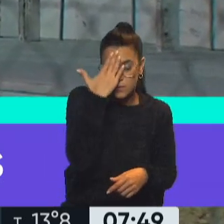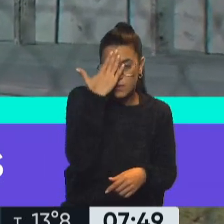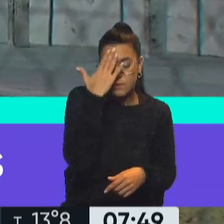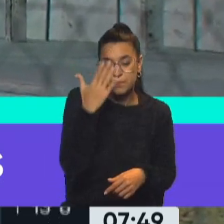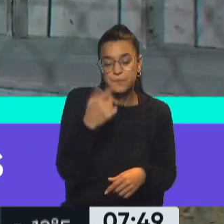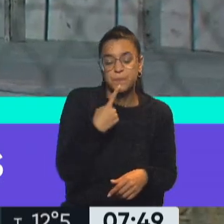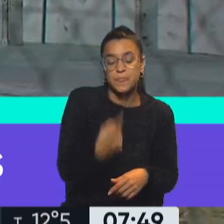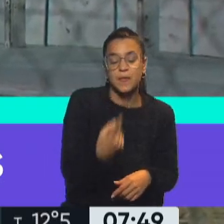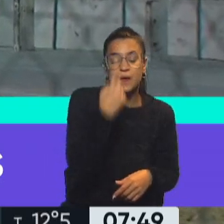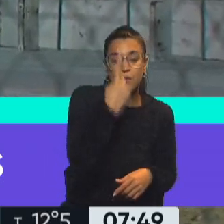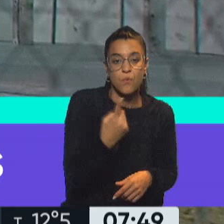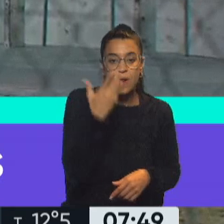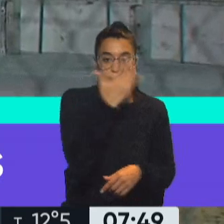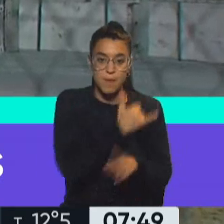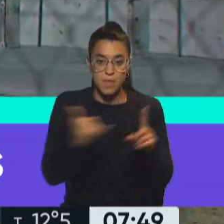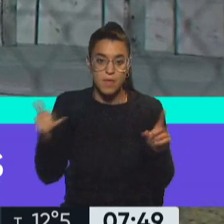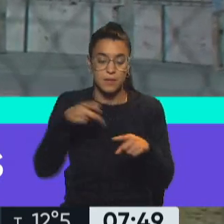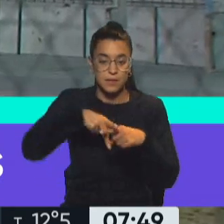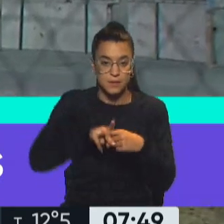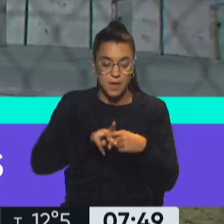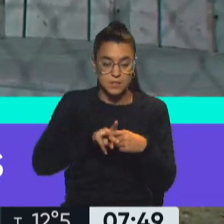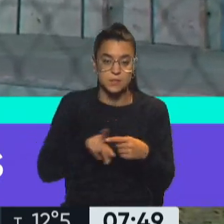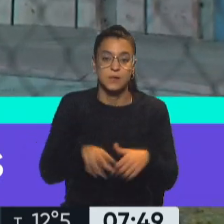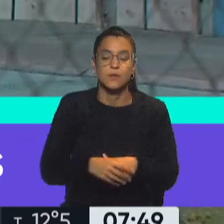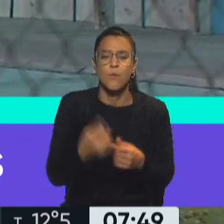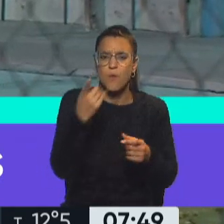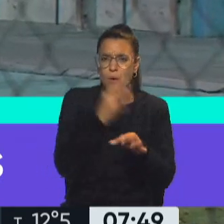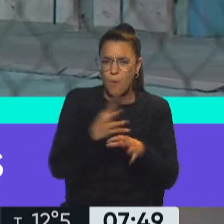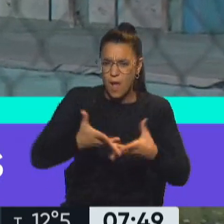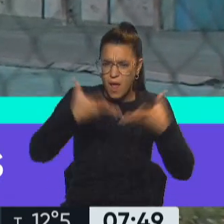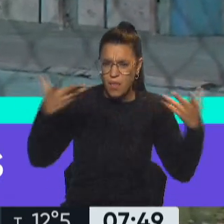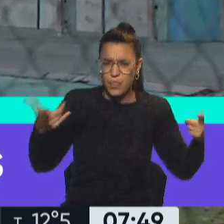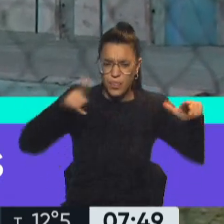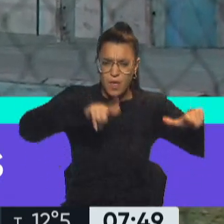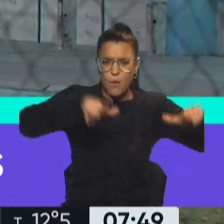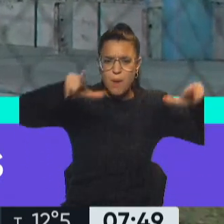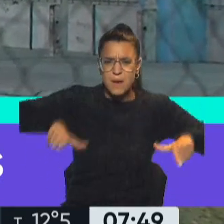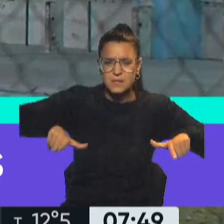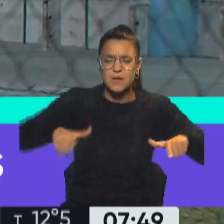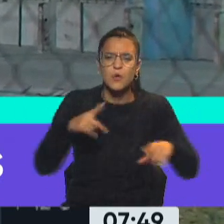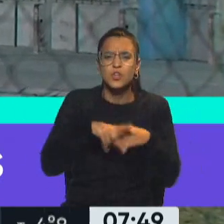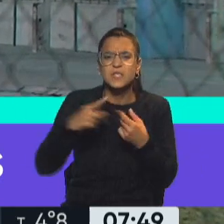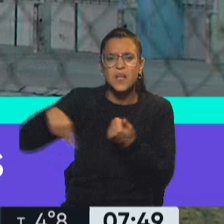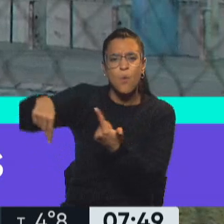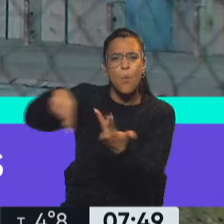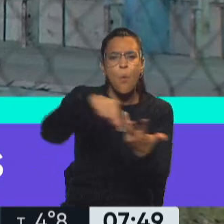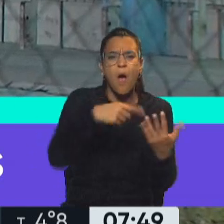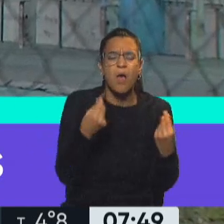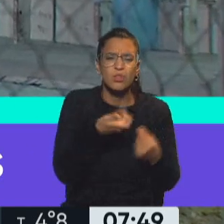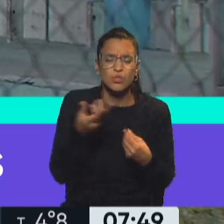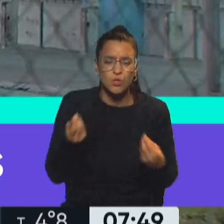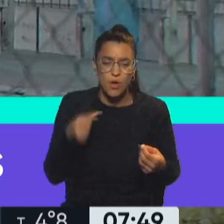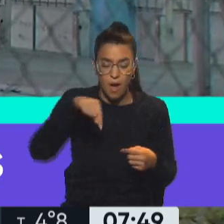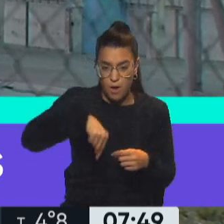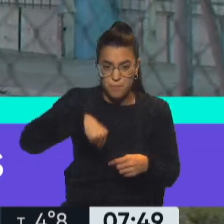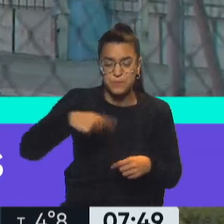Una última duda que tengo, es una escuela enorme, casi una manzana y media. ¿Tiene cuántos talleres? Mire, la matrícula total del colegio en